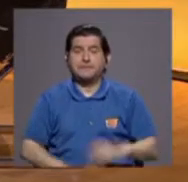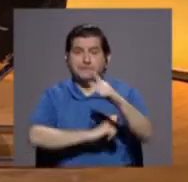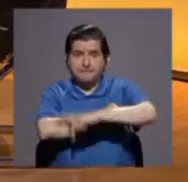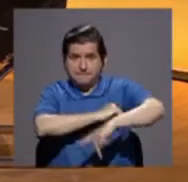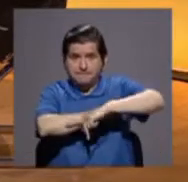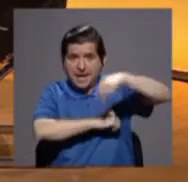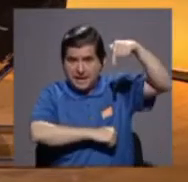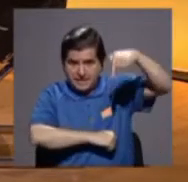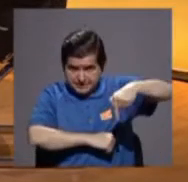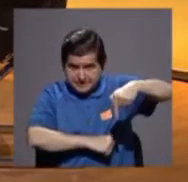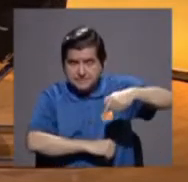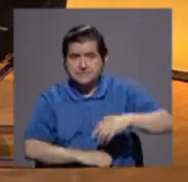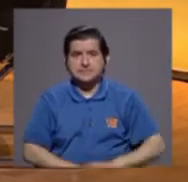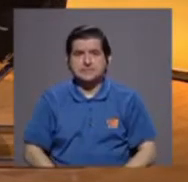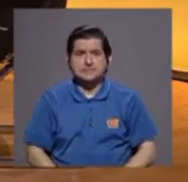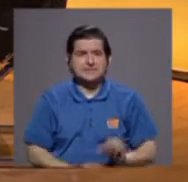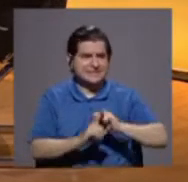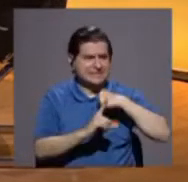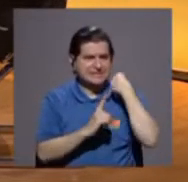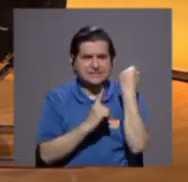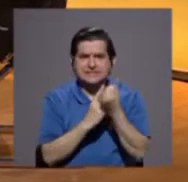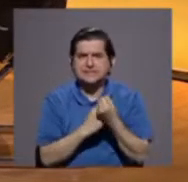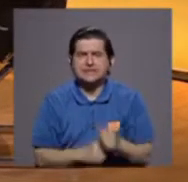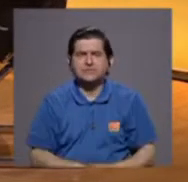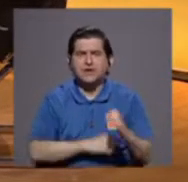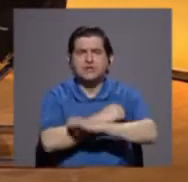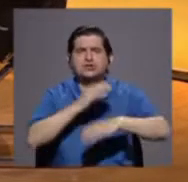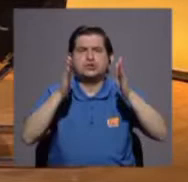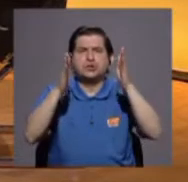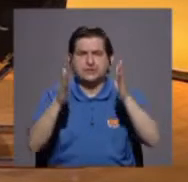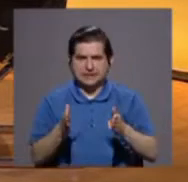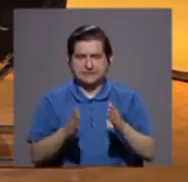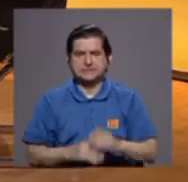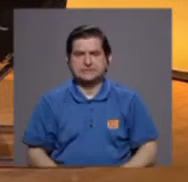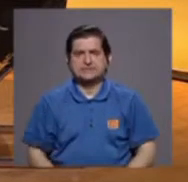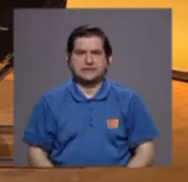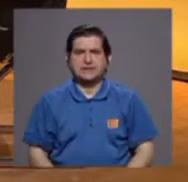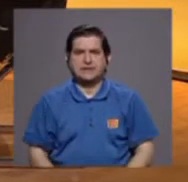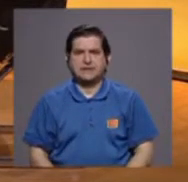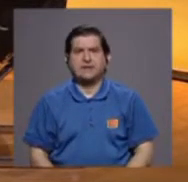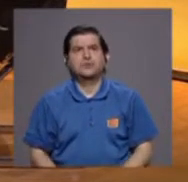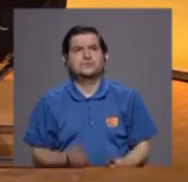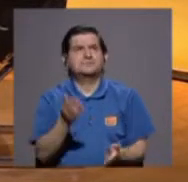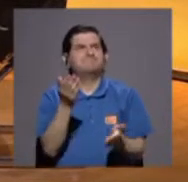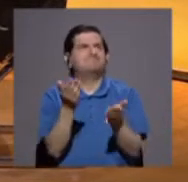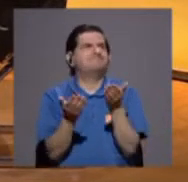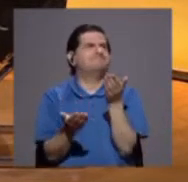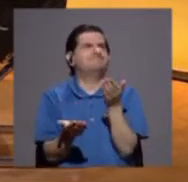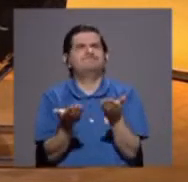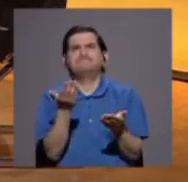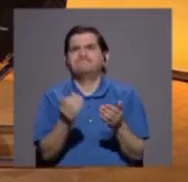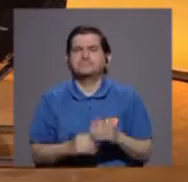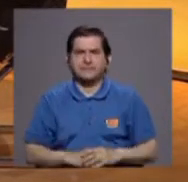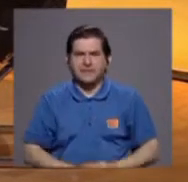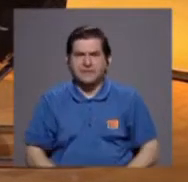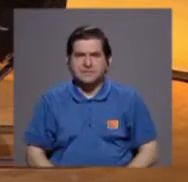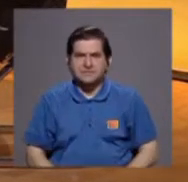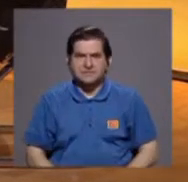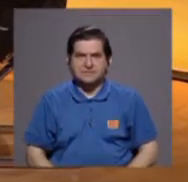país donde las condiciones para extranjeros son quizás cada